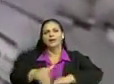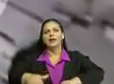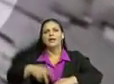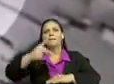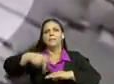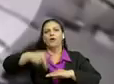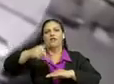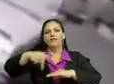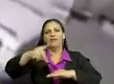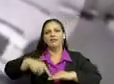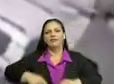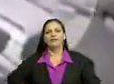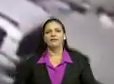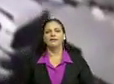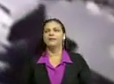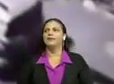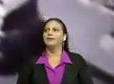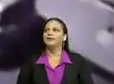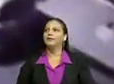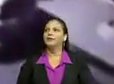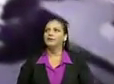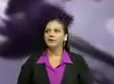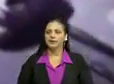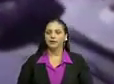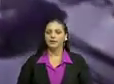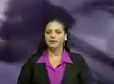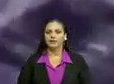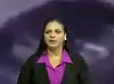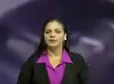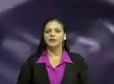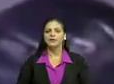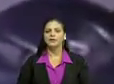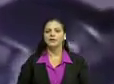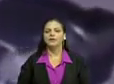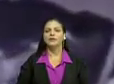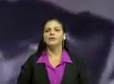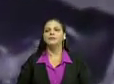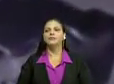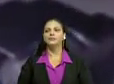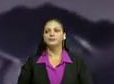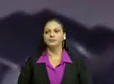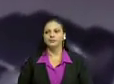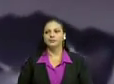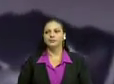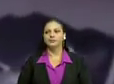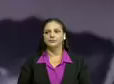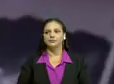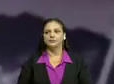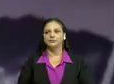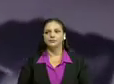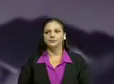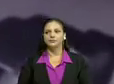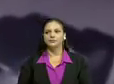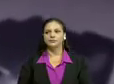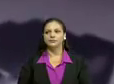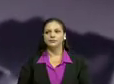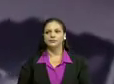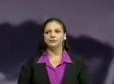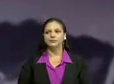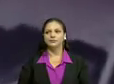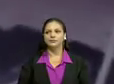identificado. Dicen incluso que la gente que mismo vive aquí, los que roban, viven aquí. Informó Charlie